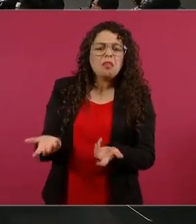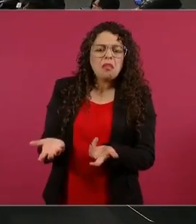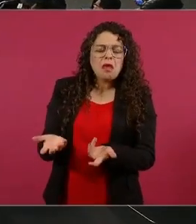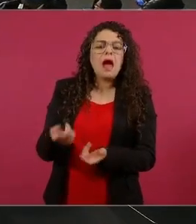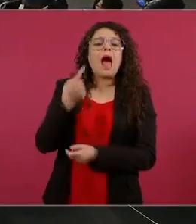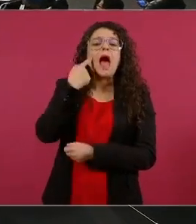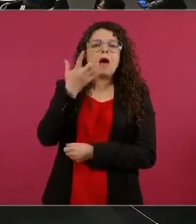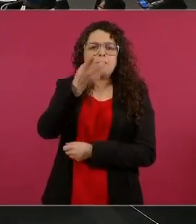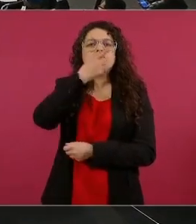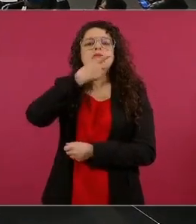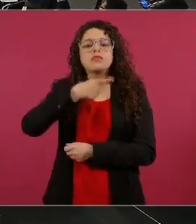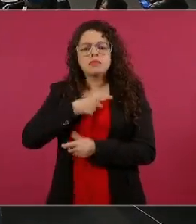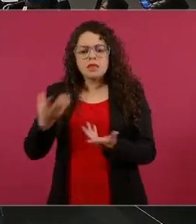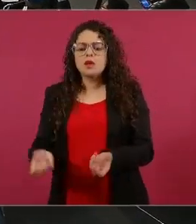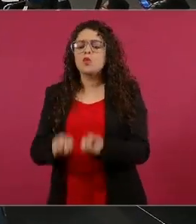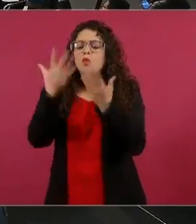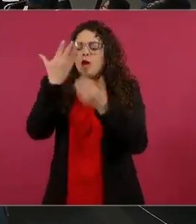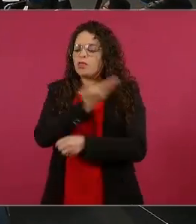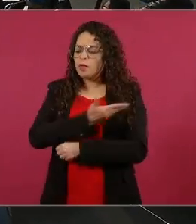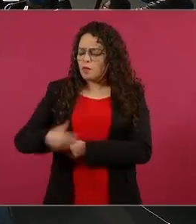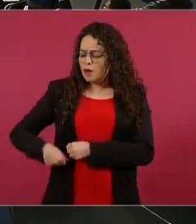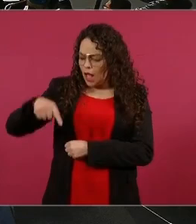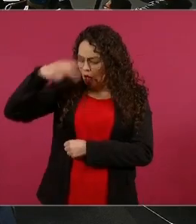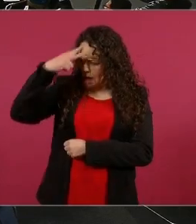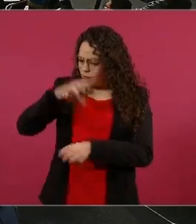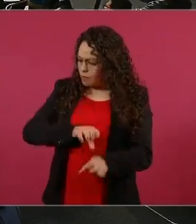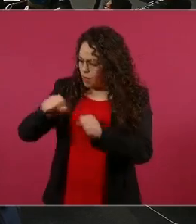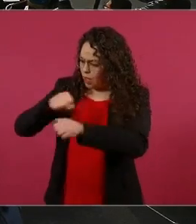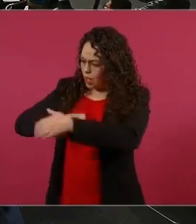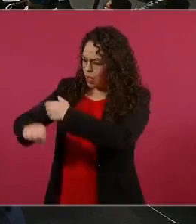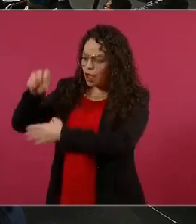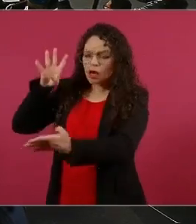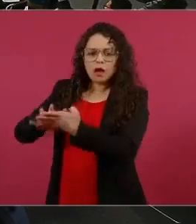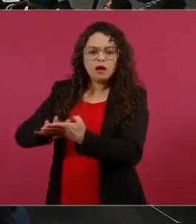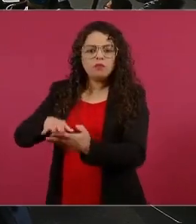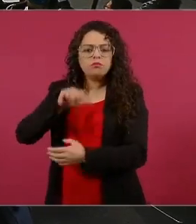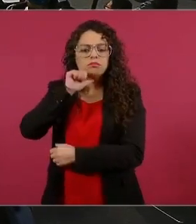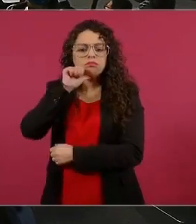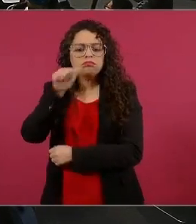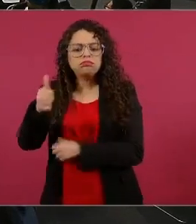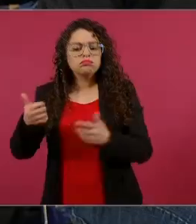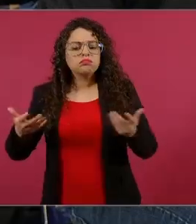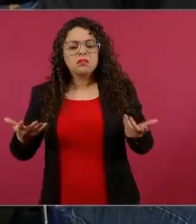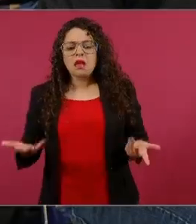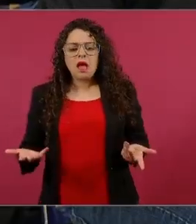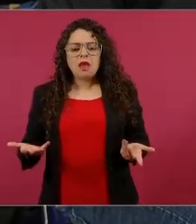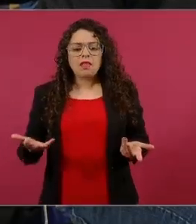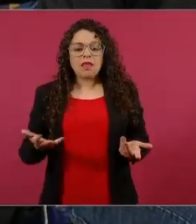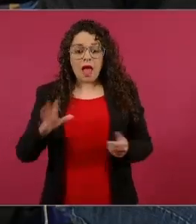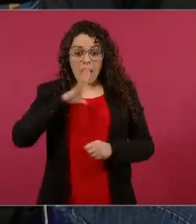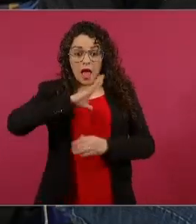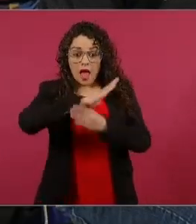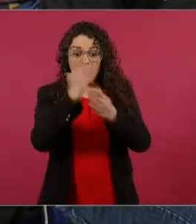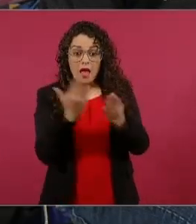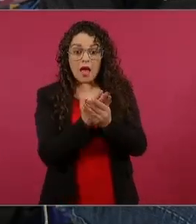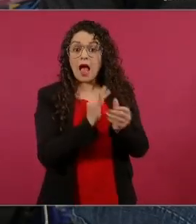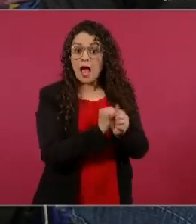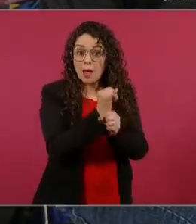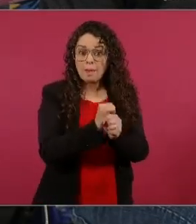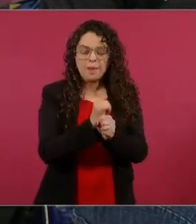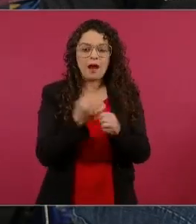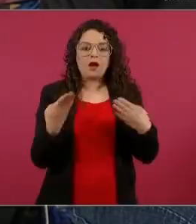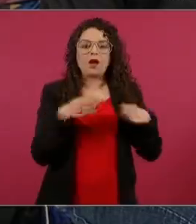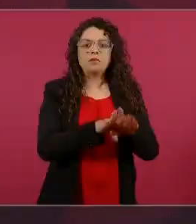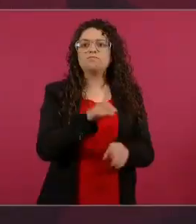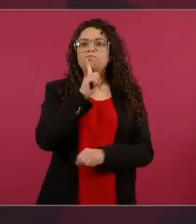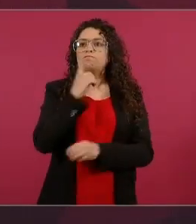pisado en la cárcel bueno porque se dio la oportunidad les cierran las investigaciones les cierran los casos no